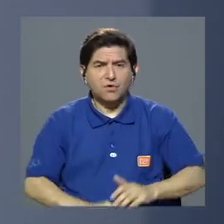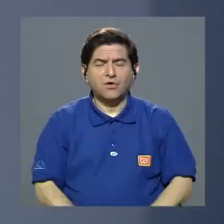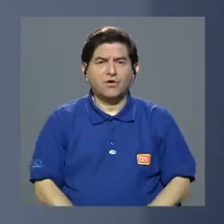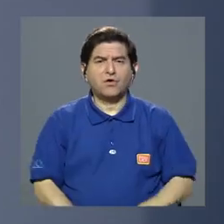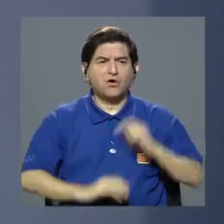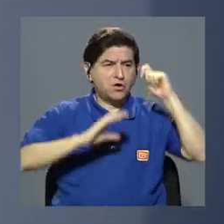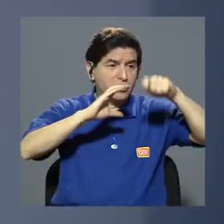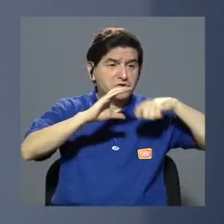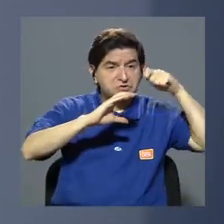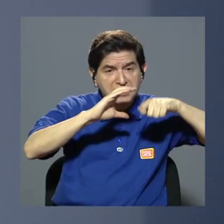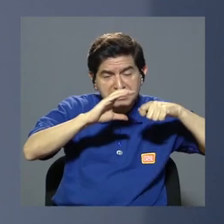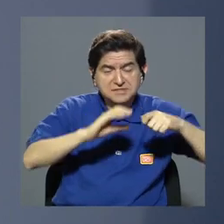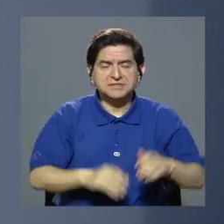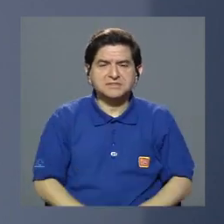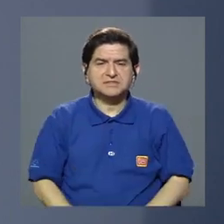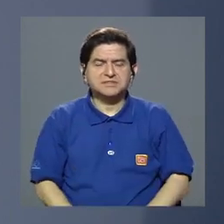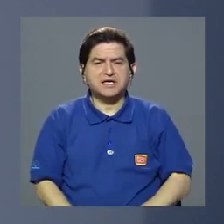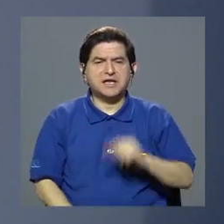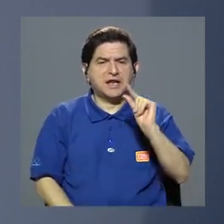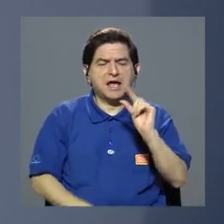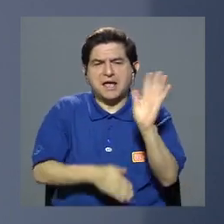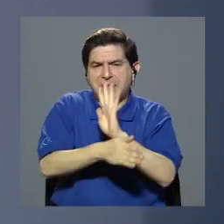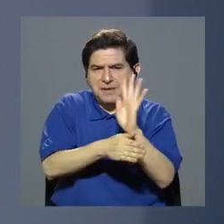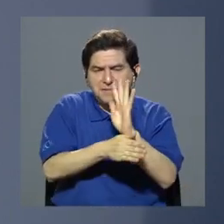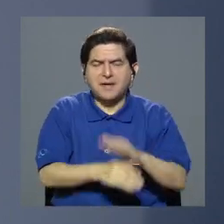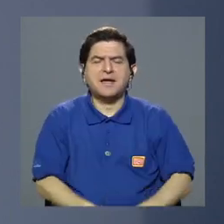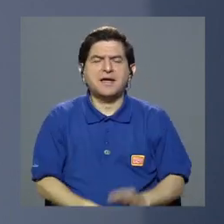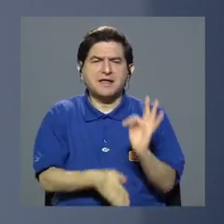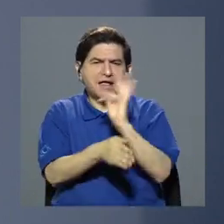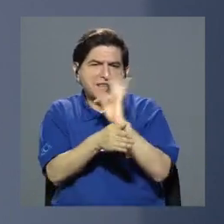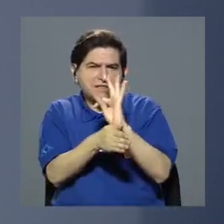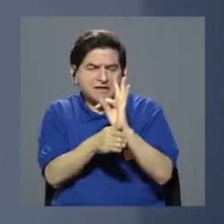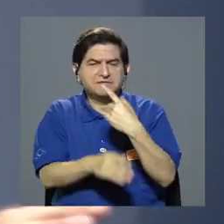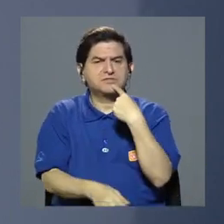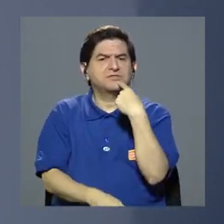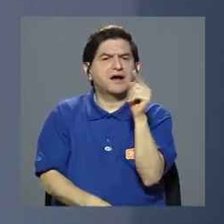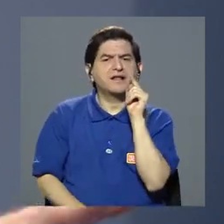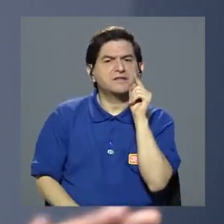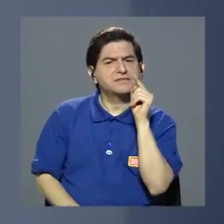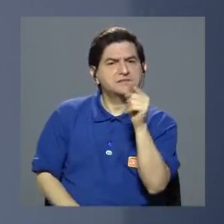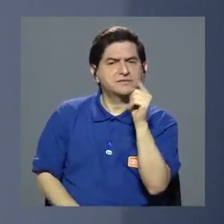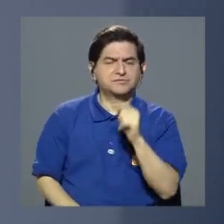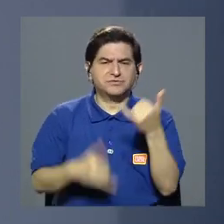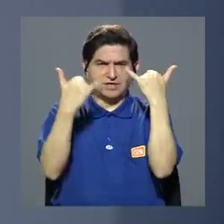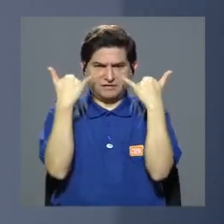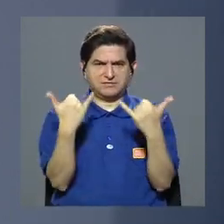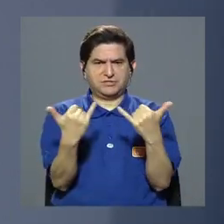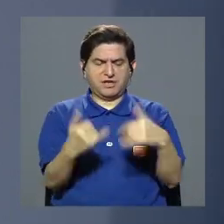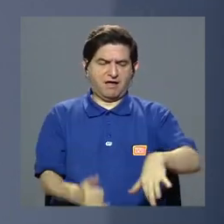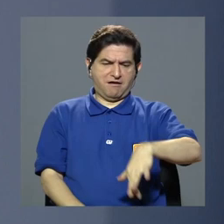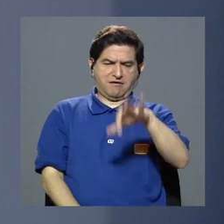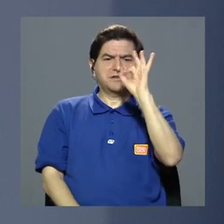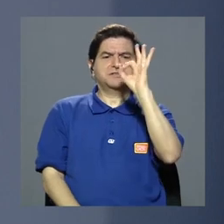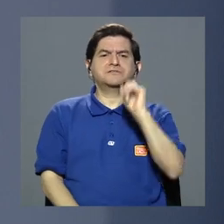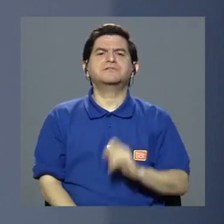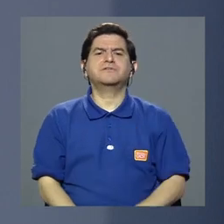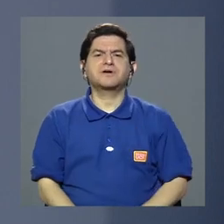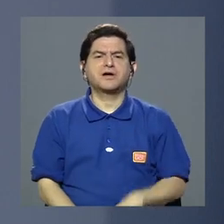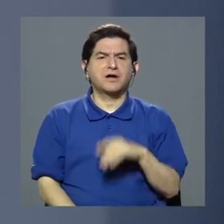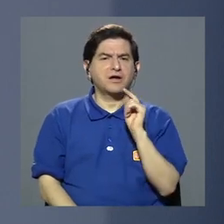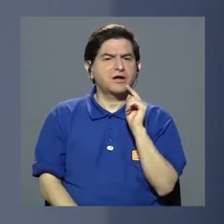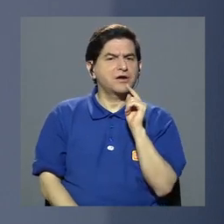el cine de alguna forma un cortometraje de la televisión cuando te dijeron que el pedían he escogido